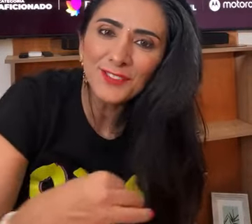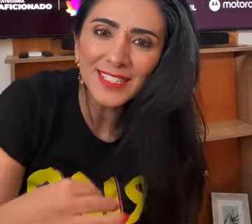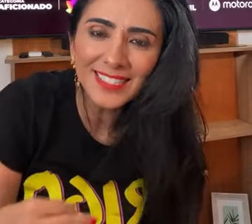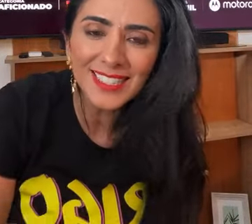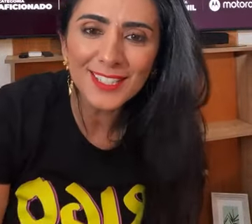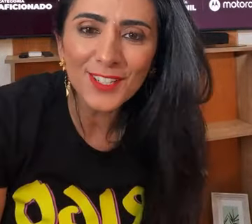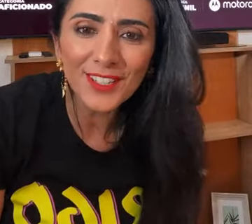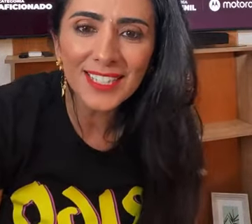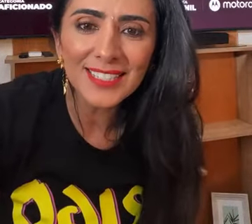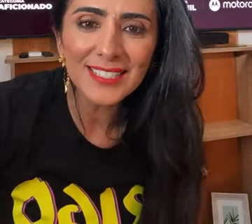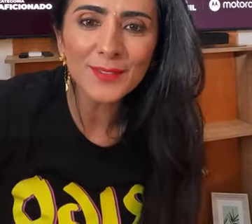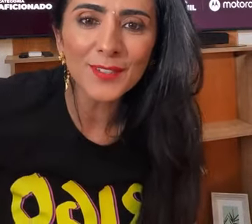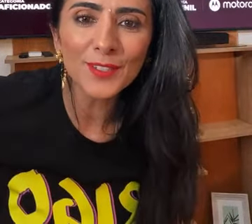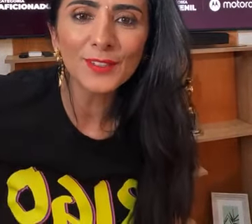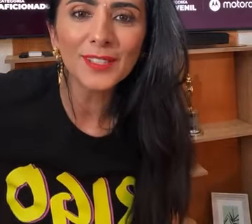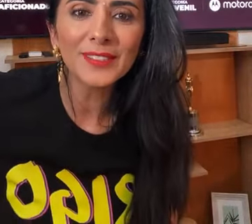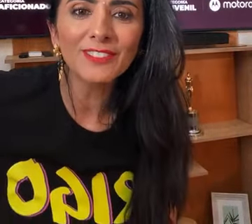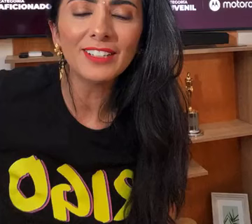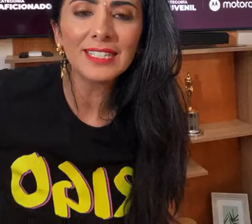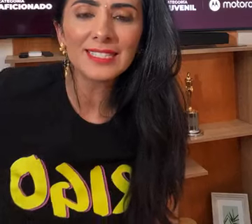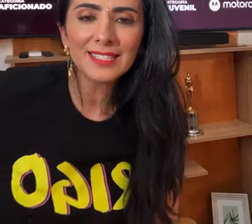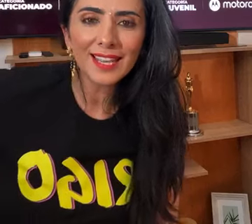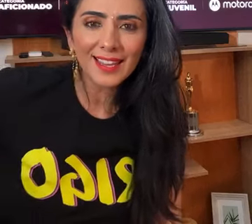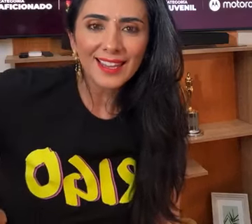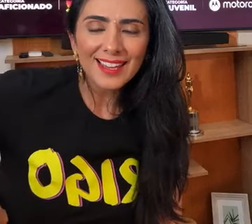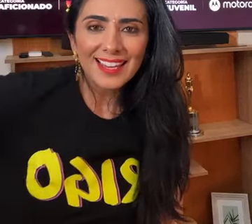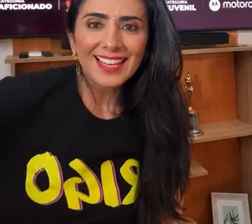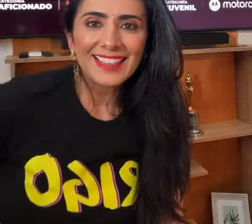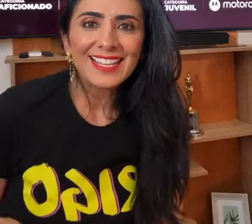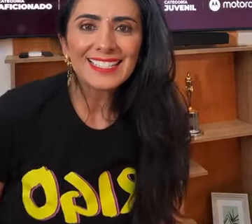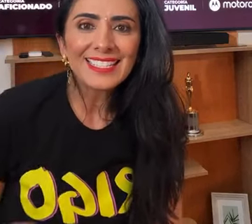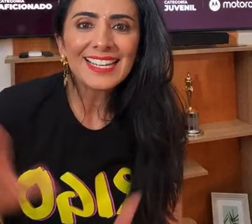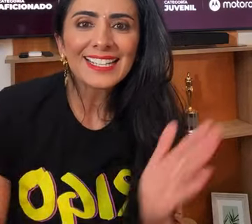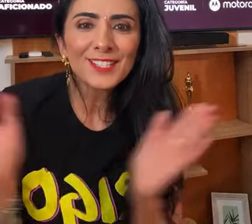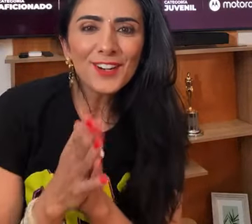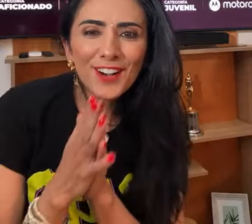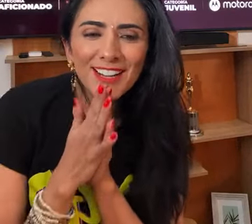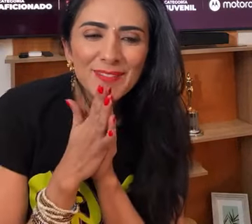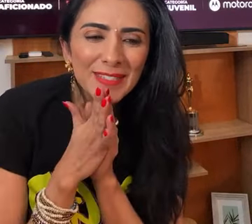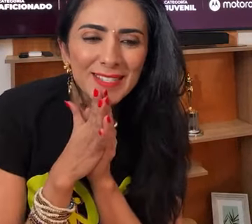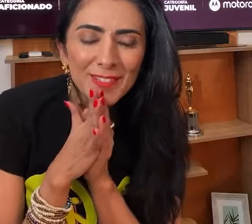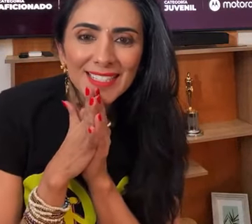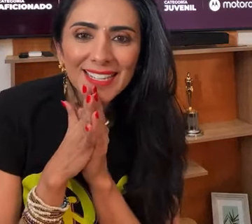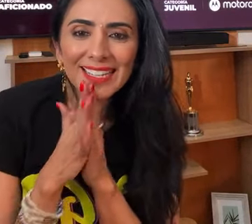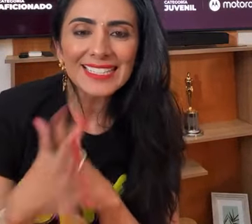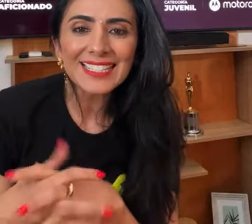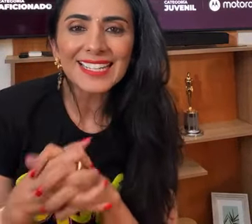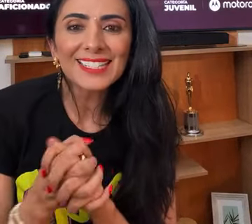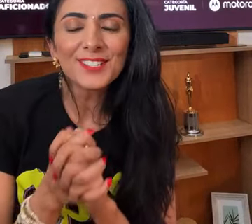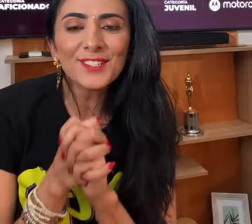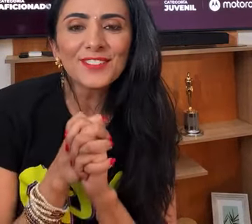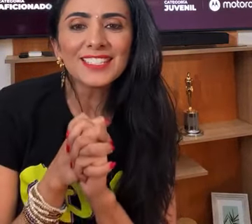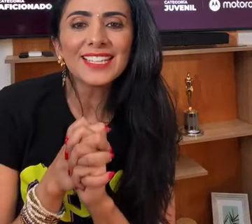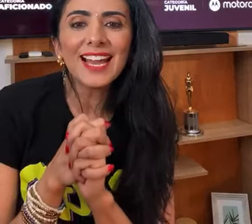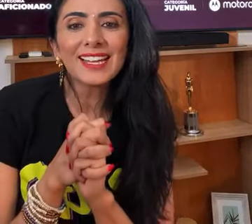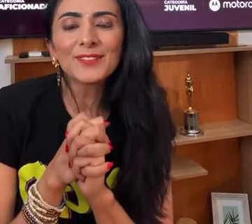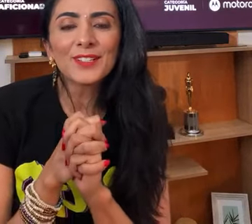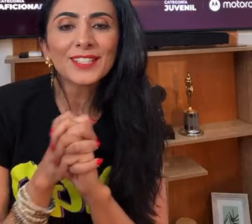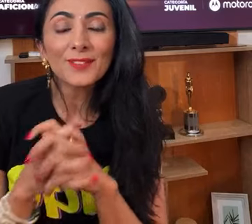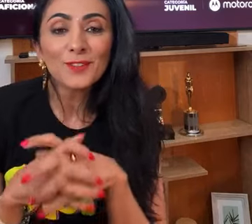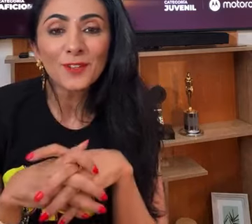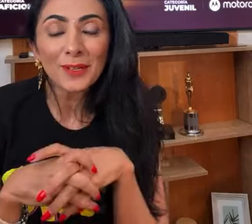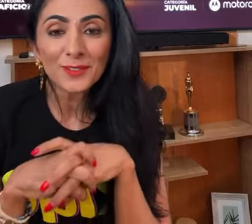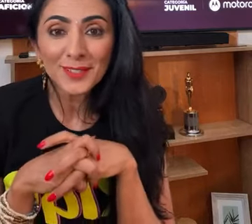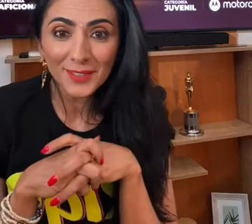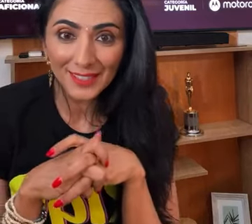encanta, niños, felicitaciones. Estamos absolutamente felices de esta selección. Empezamos a sacar ya selección oficial.